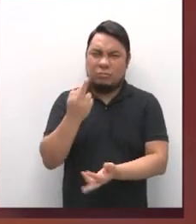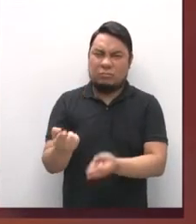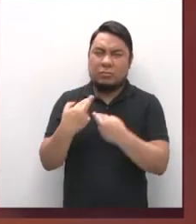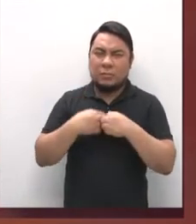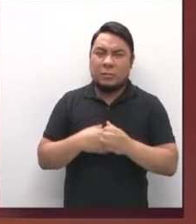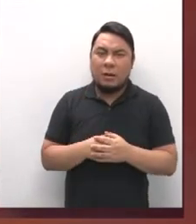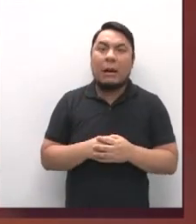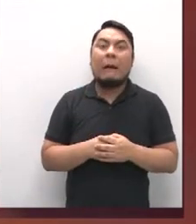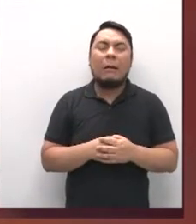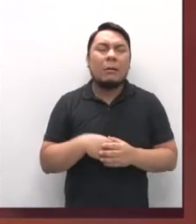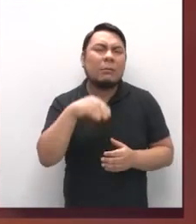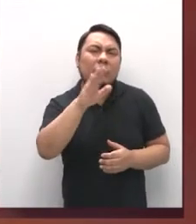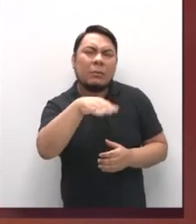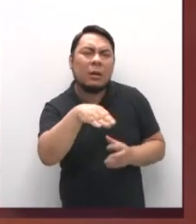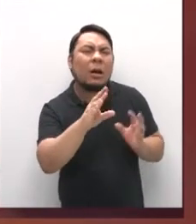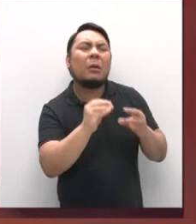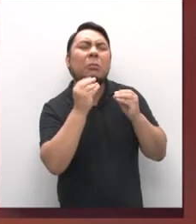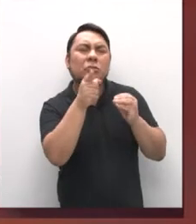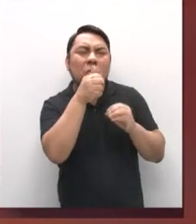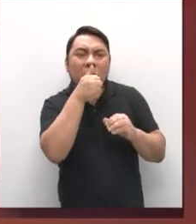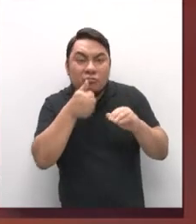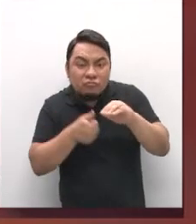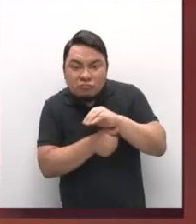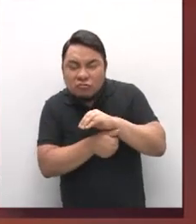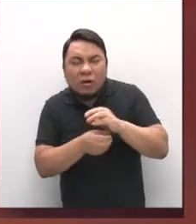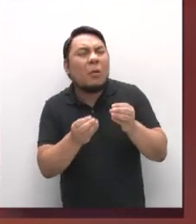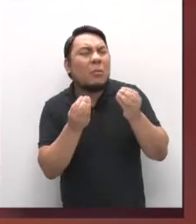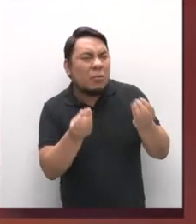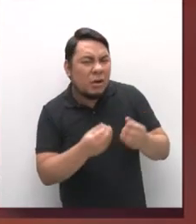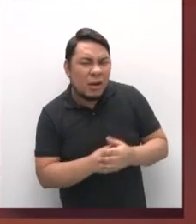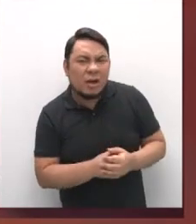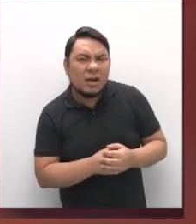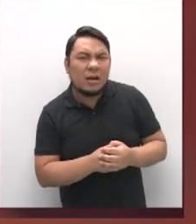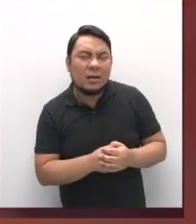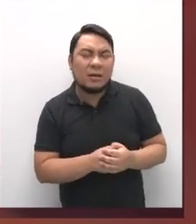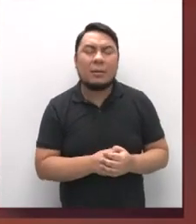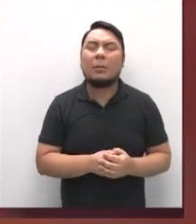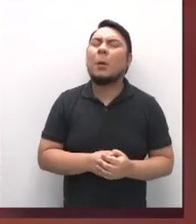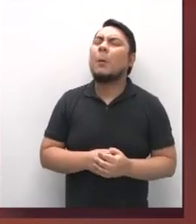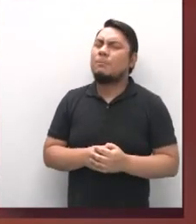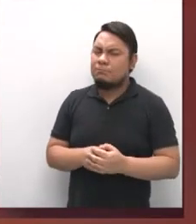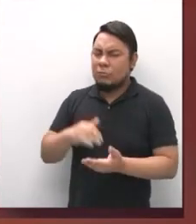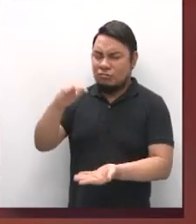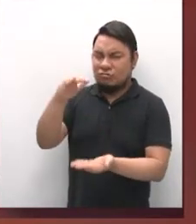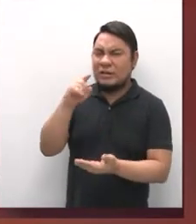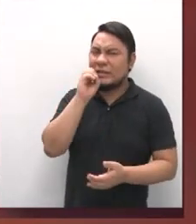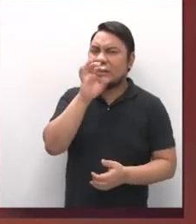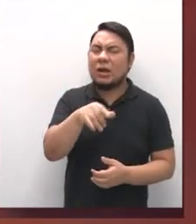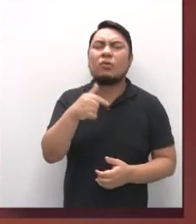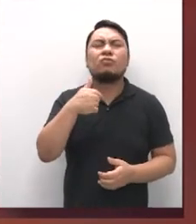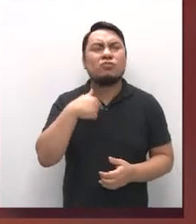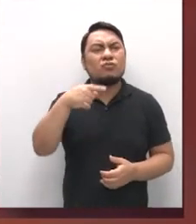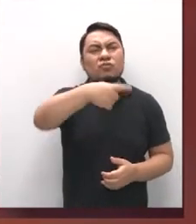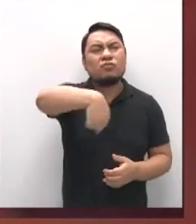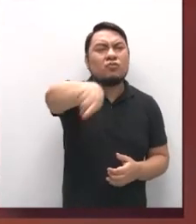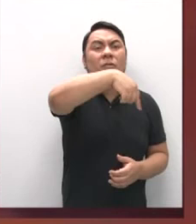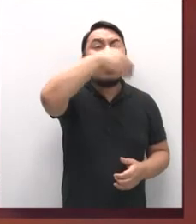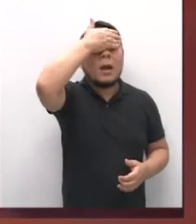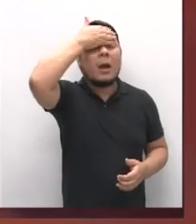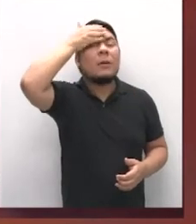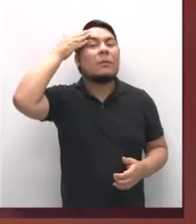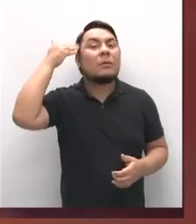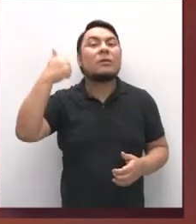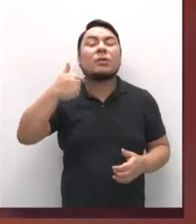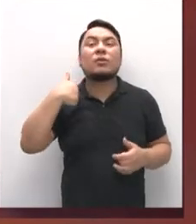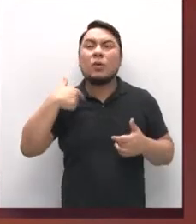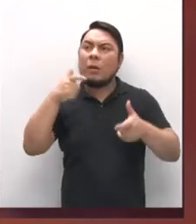por qué lo escondes? Dijo el hombrecito. Porque olvidan que soy guardián de las minas